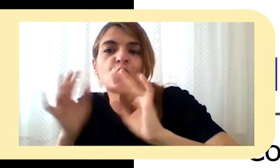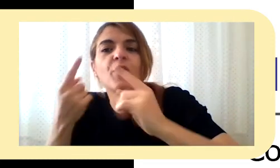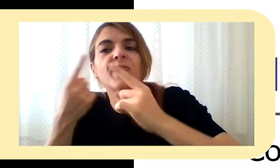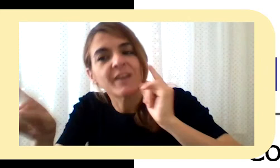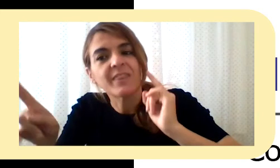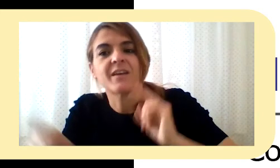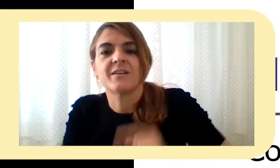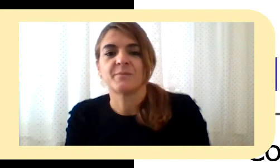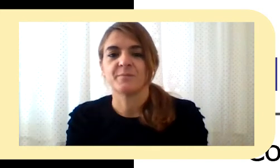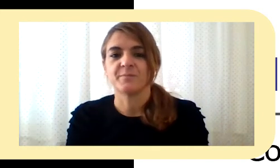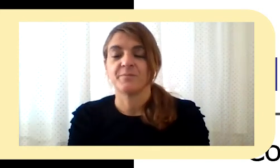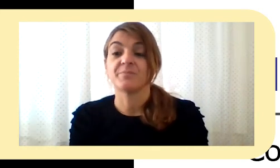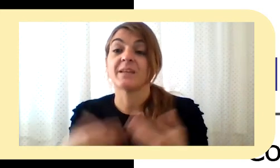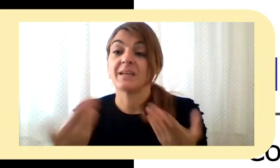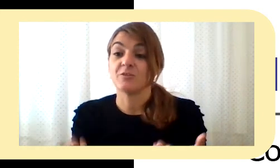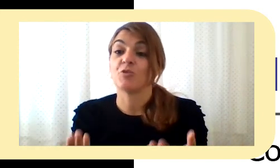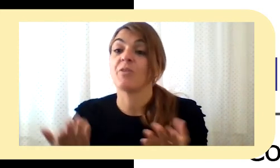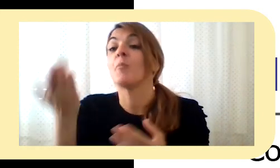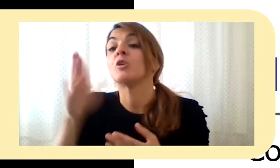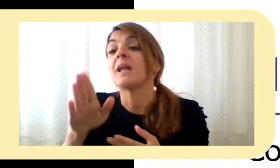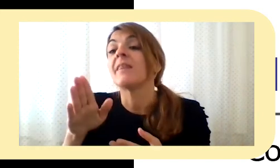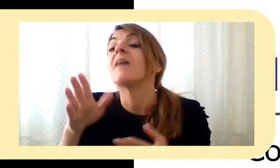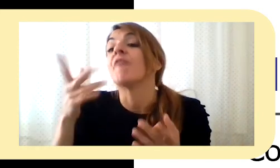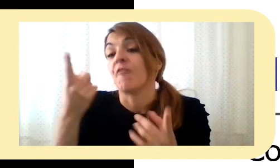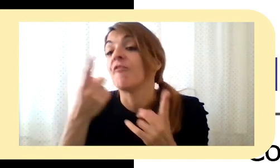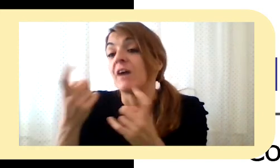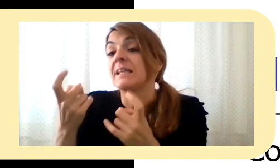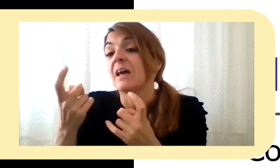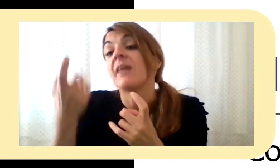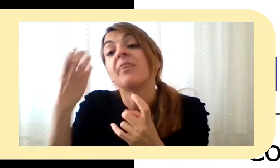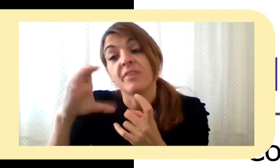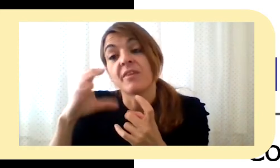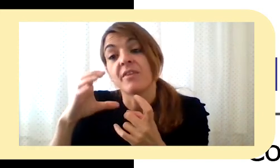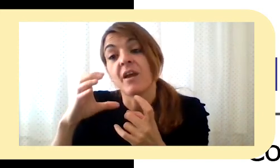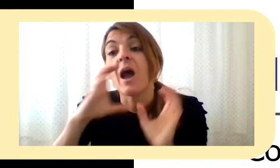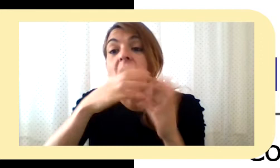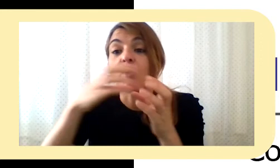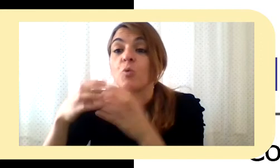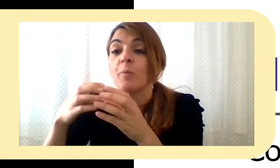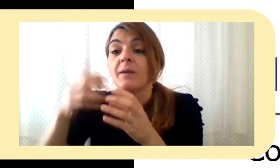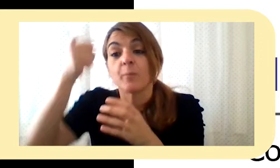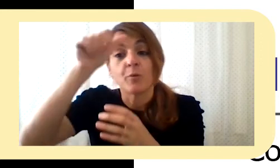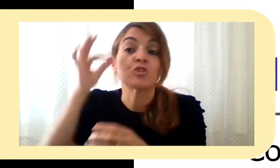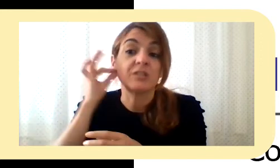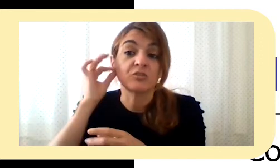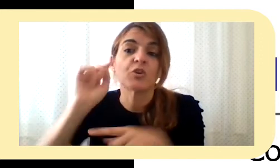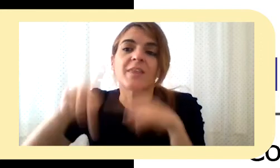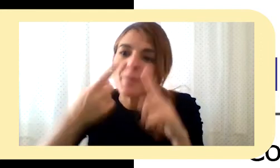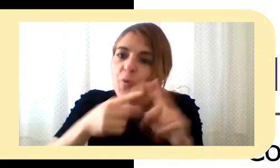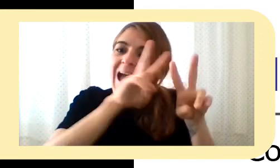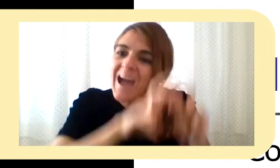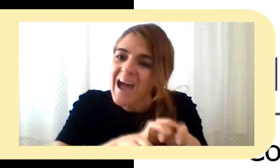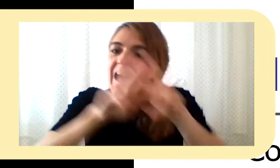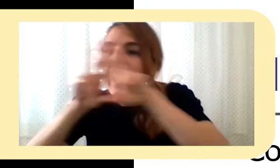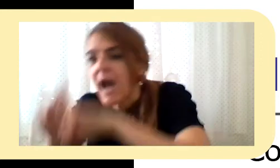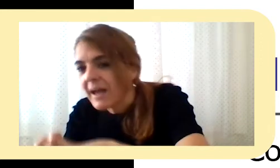falta ciencia de la diferencia y agrupar los datos por sexo y luego analizarlos. Por eso no solo son unos números, hay que saber por qué. En segundo